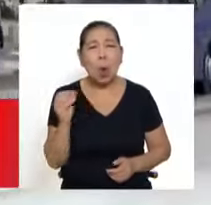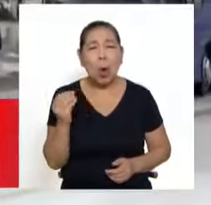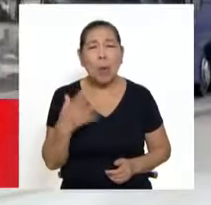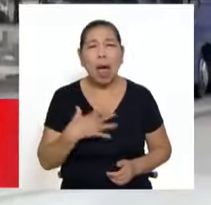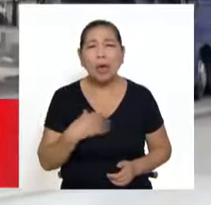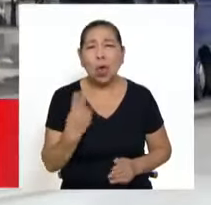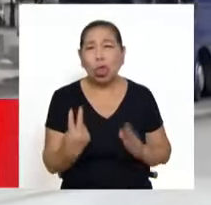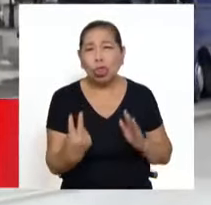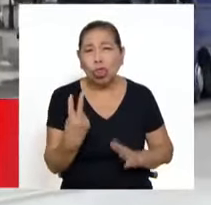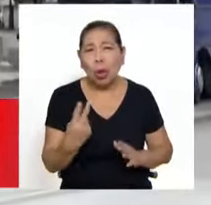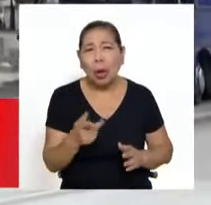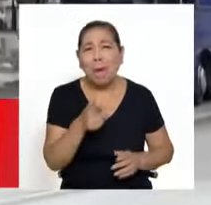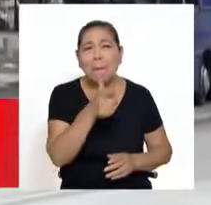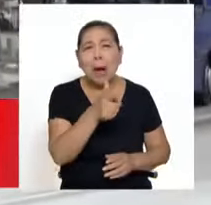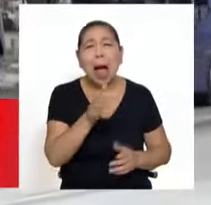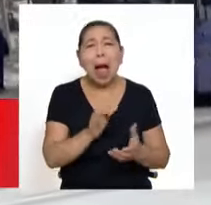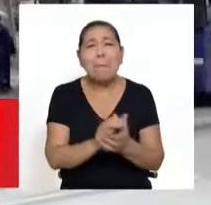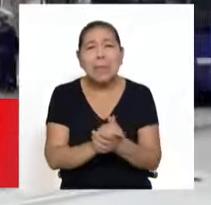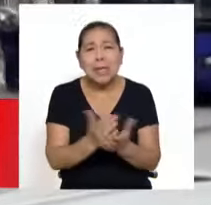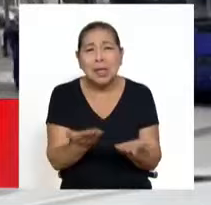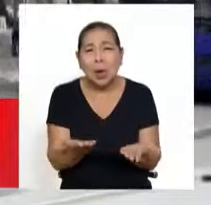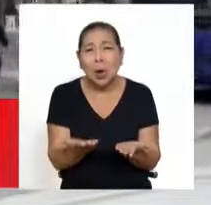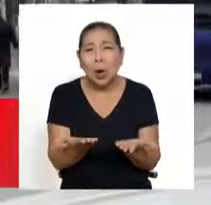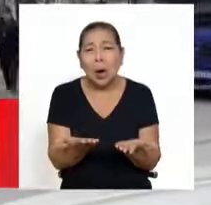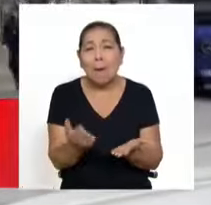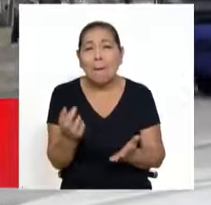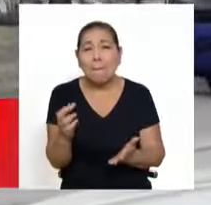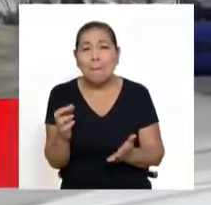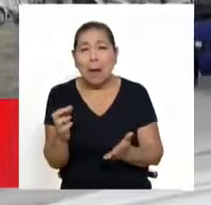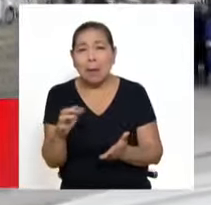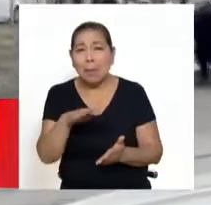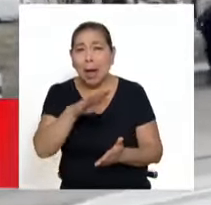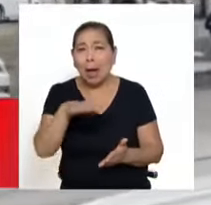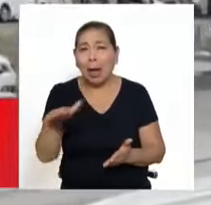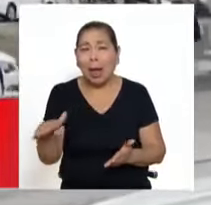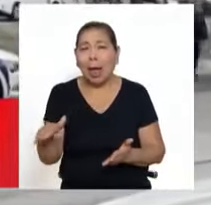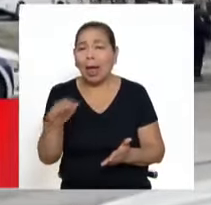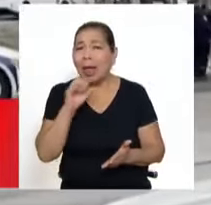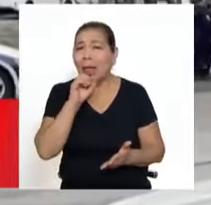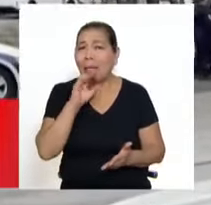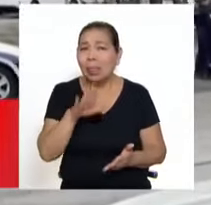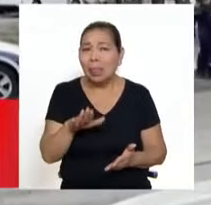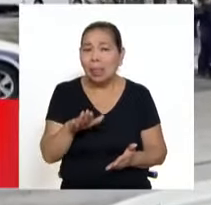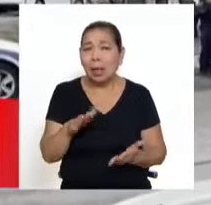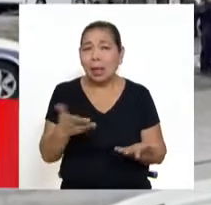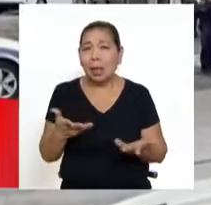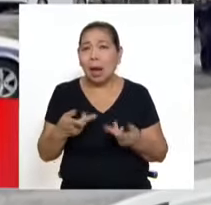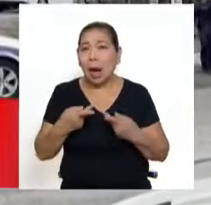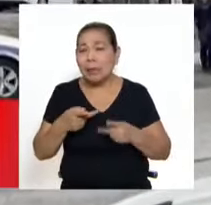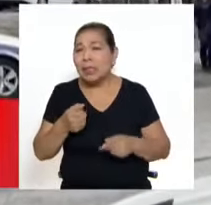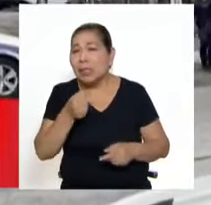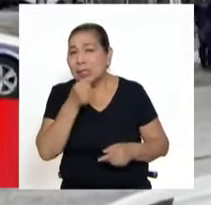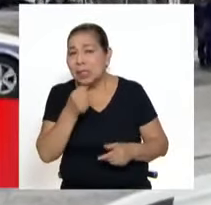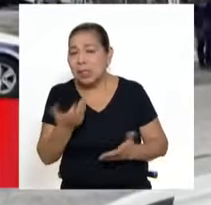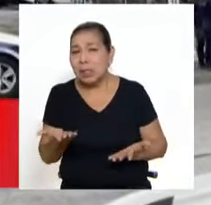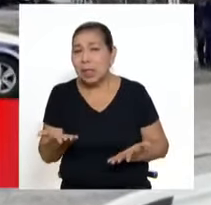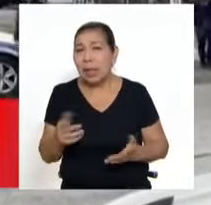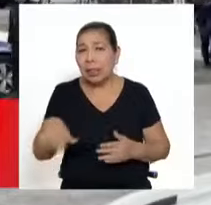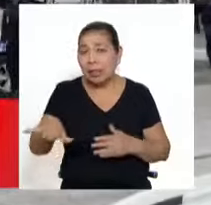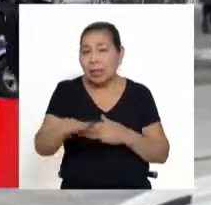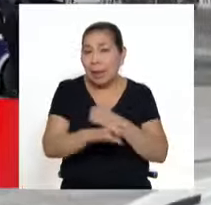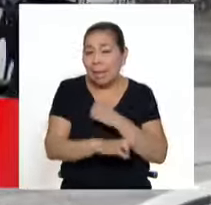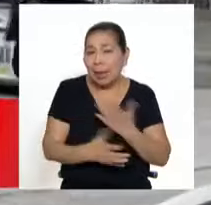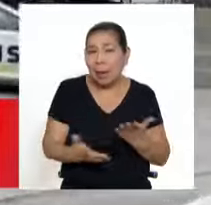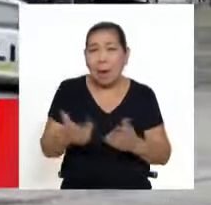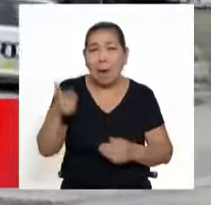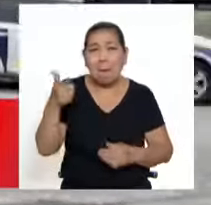abrió fuego contra sus compañeros. Los padres de los niños declararon a los medios de comunicación finlandeses